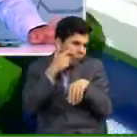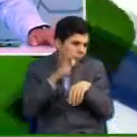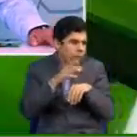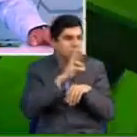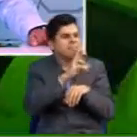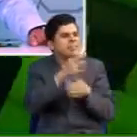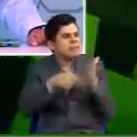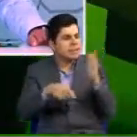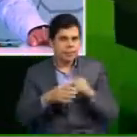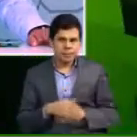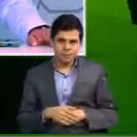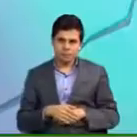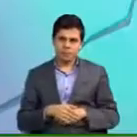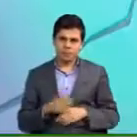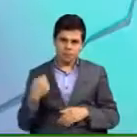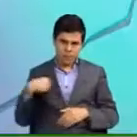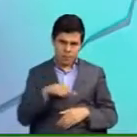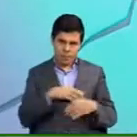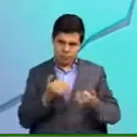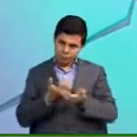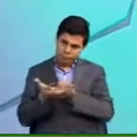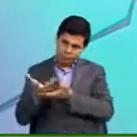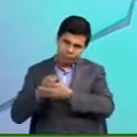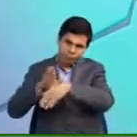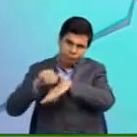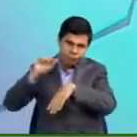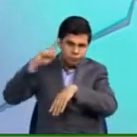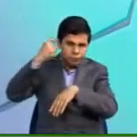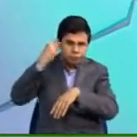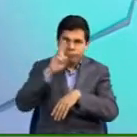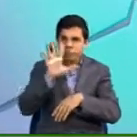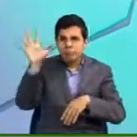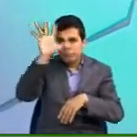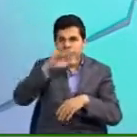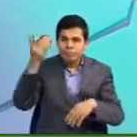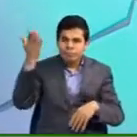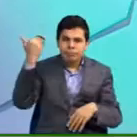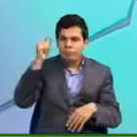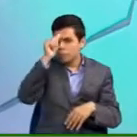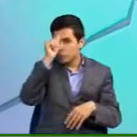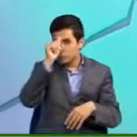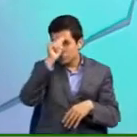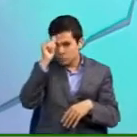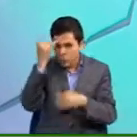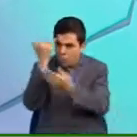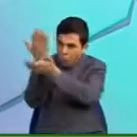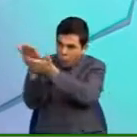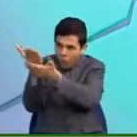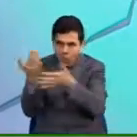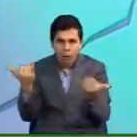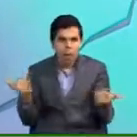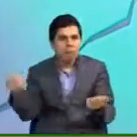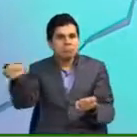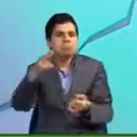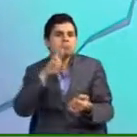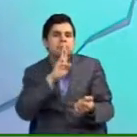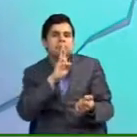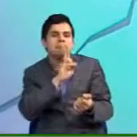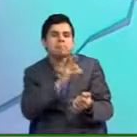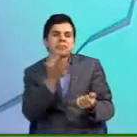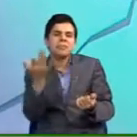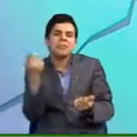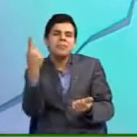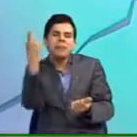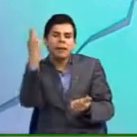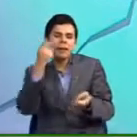las medidas que les recomendamos y les sugerimos al gobierno nacional el domingo son medidas que se están evaluando tiene que ver una